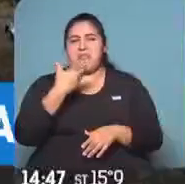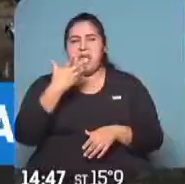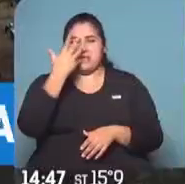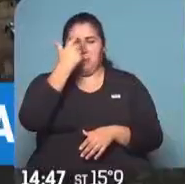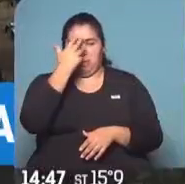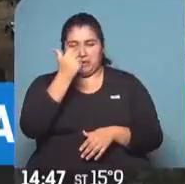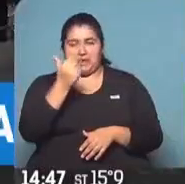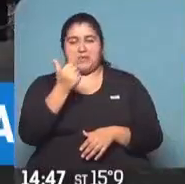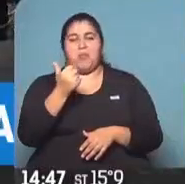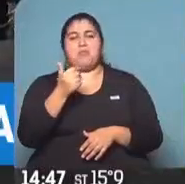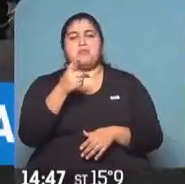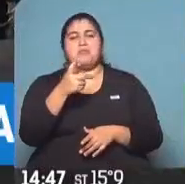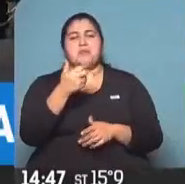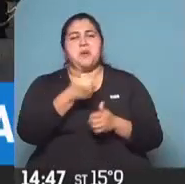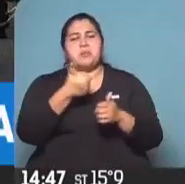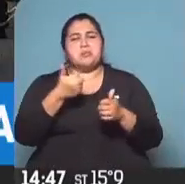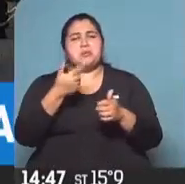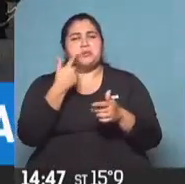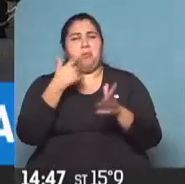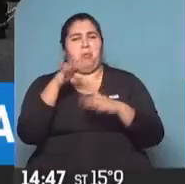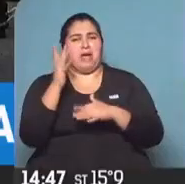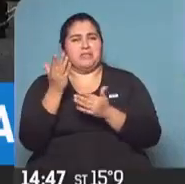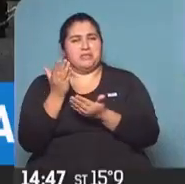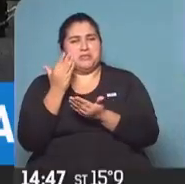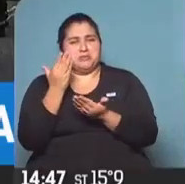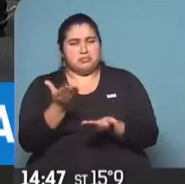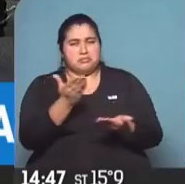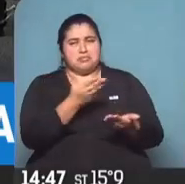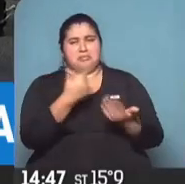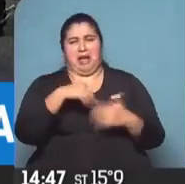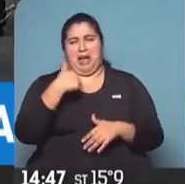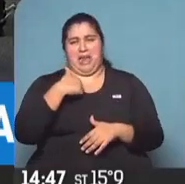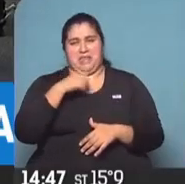en la presidencia de la república